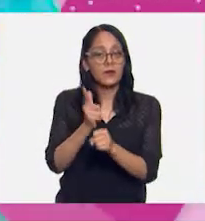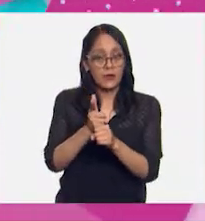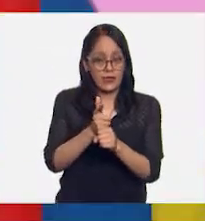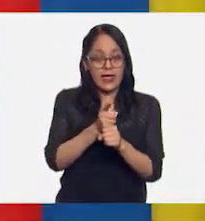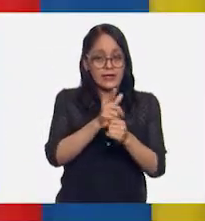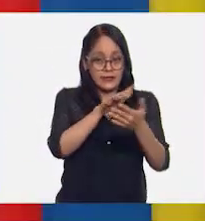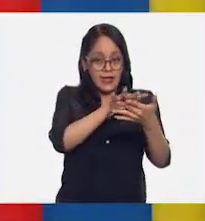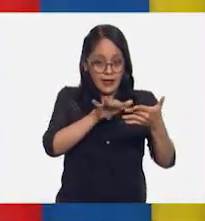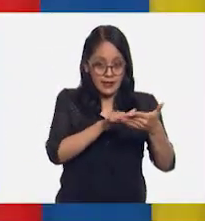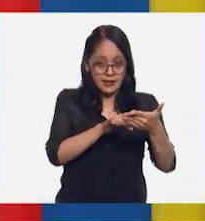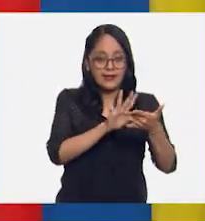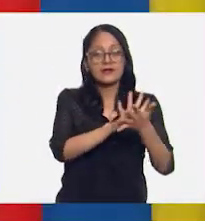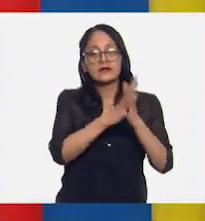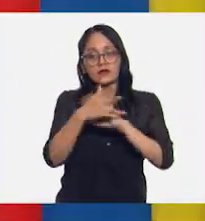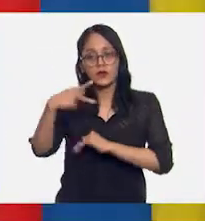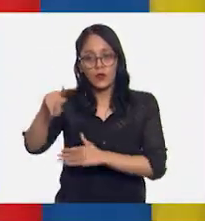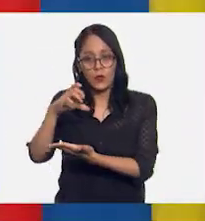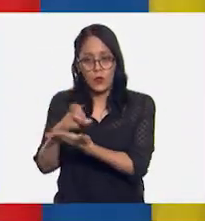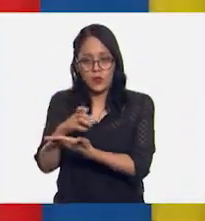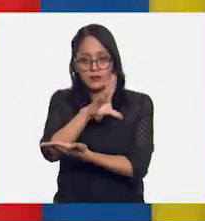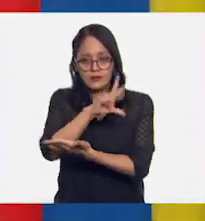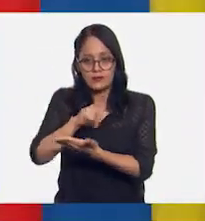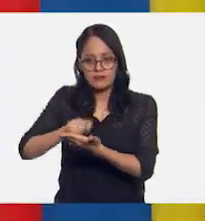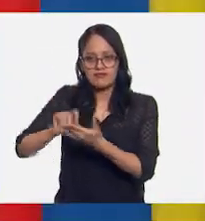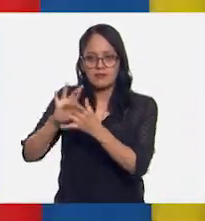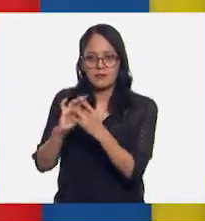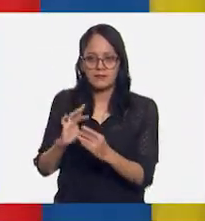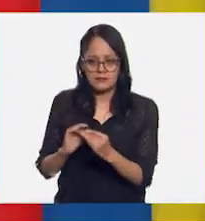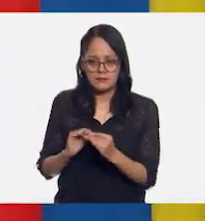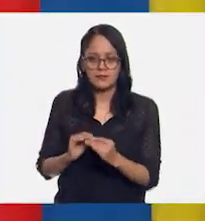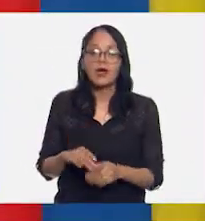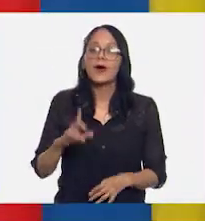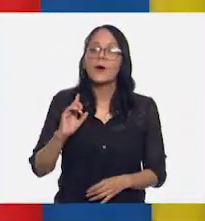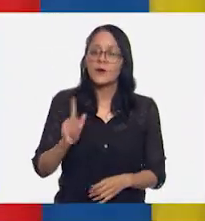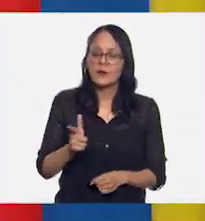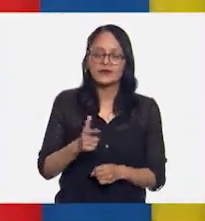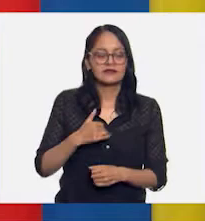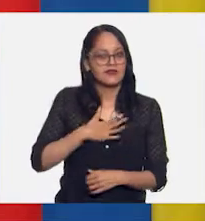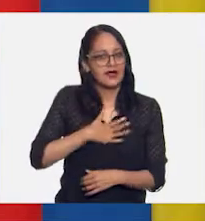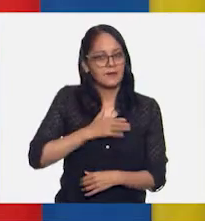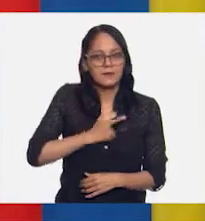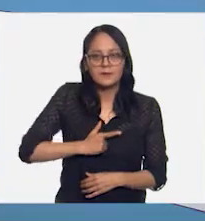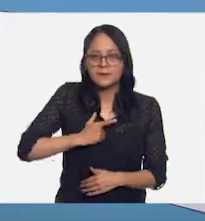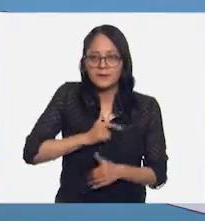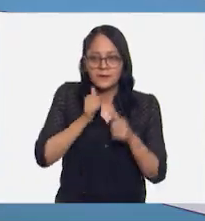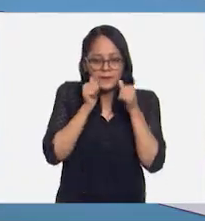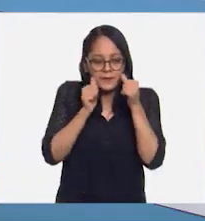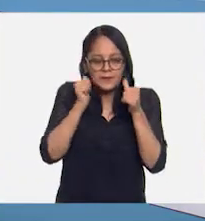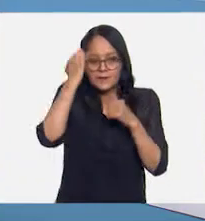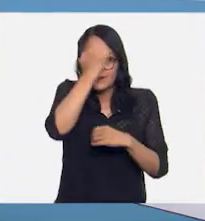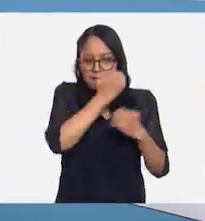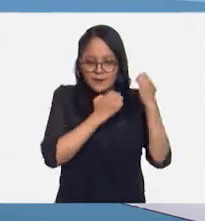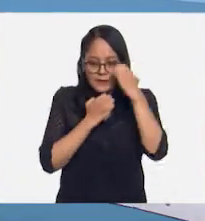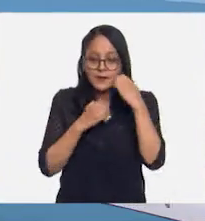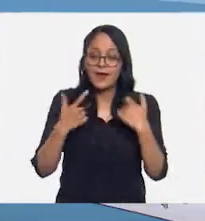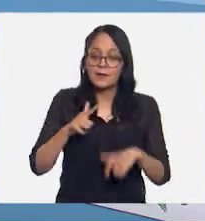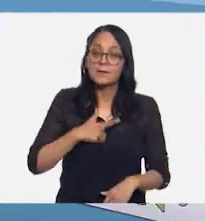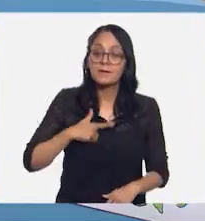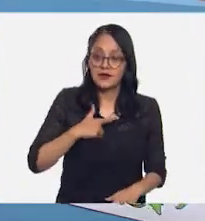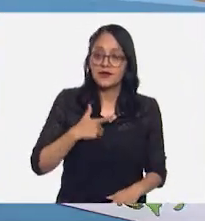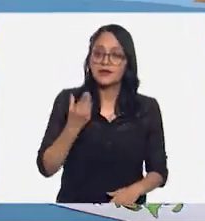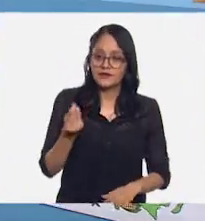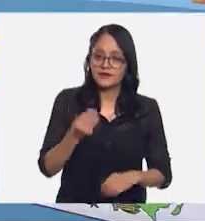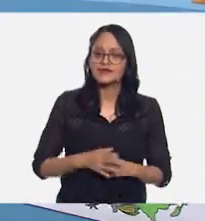cuaderno. Yo ya estoy aficionadísima al análisis de poemas, Gaby. Me alegra bastante escuchar eso,